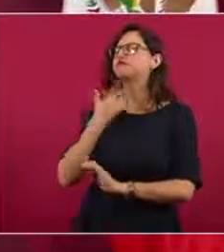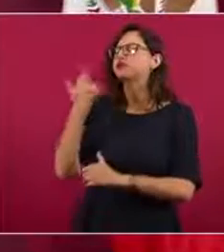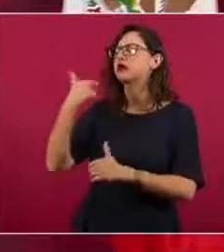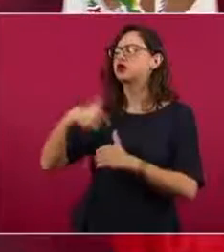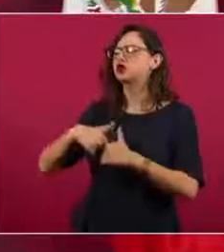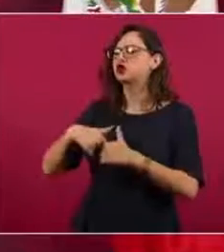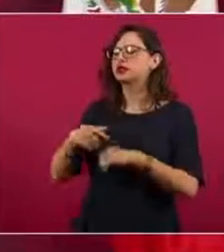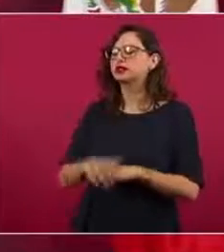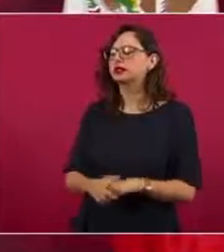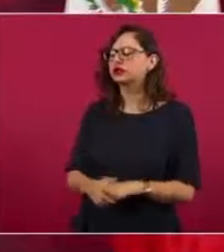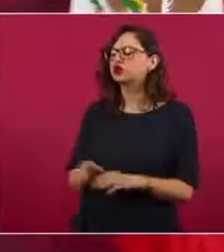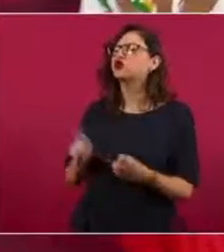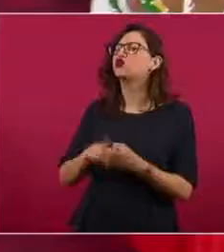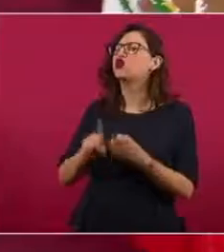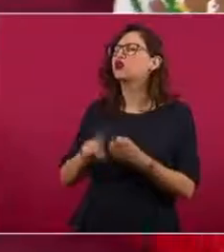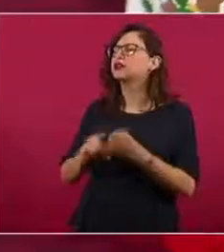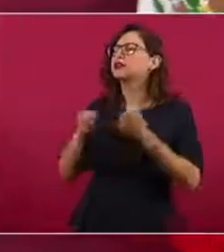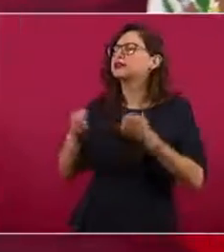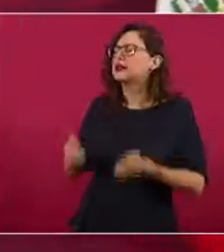cuando